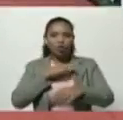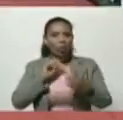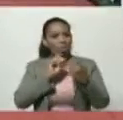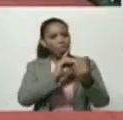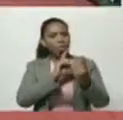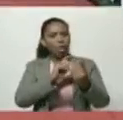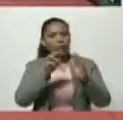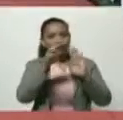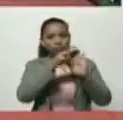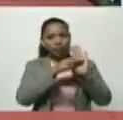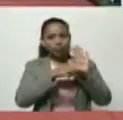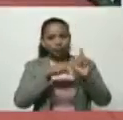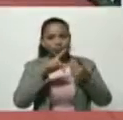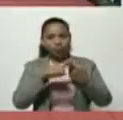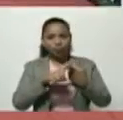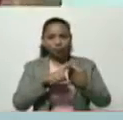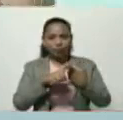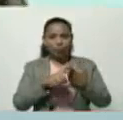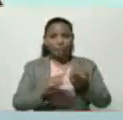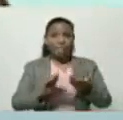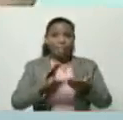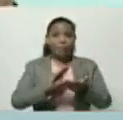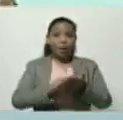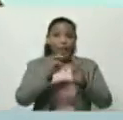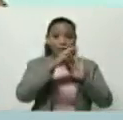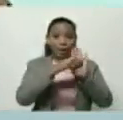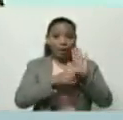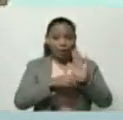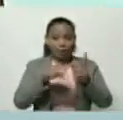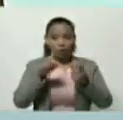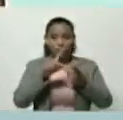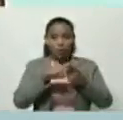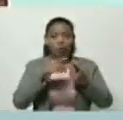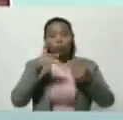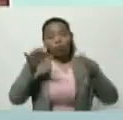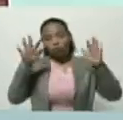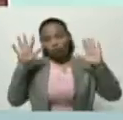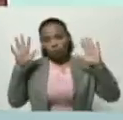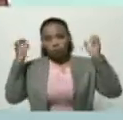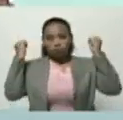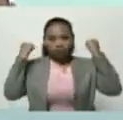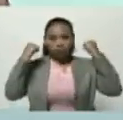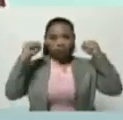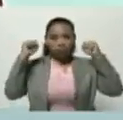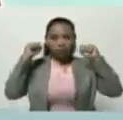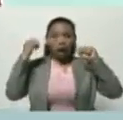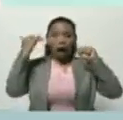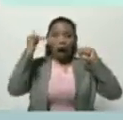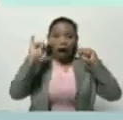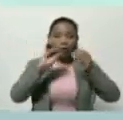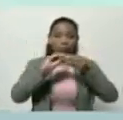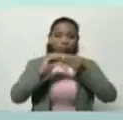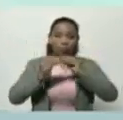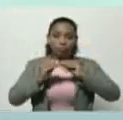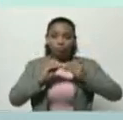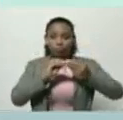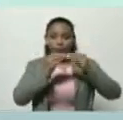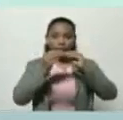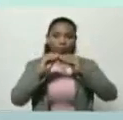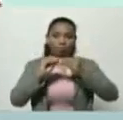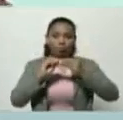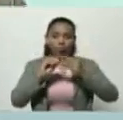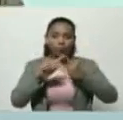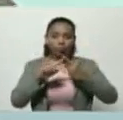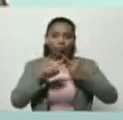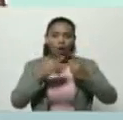el reglamento, para poner el reglamento. El reglamento, por supuesto, en la práctica tiene sus ajustes